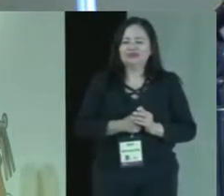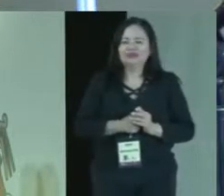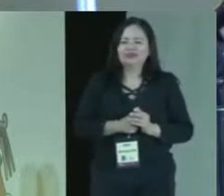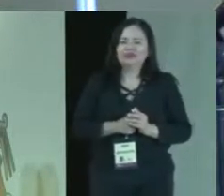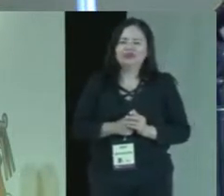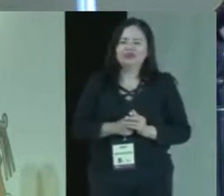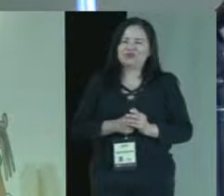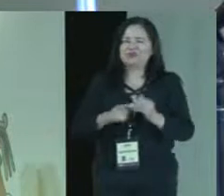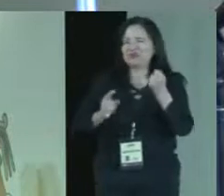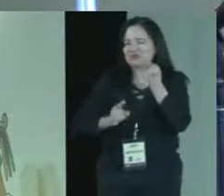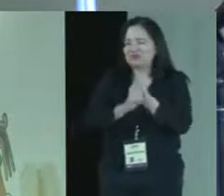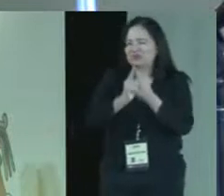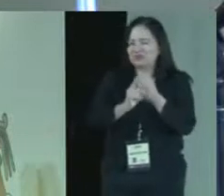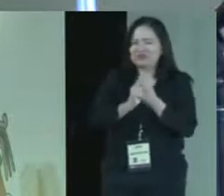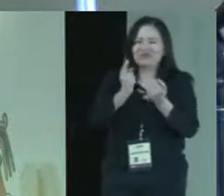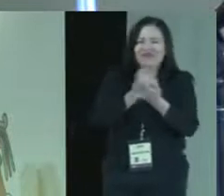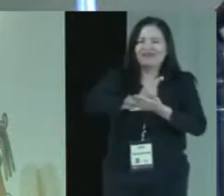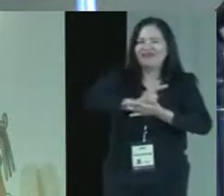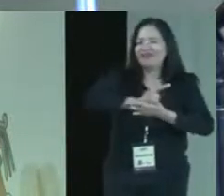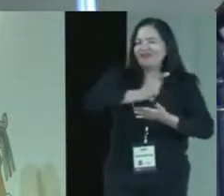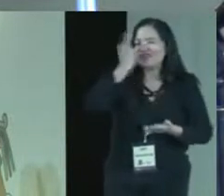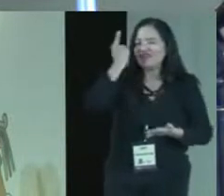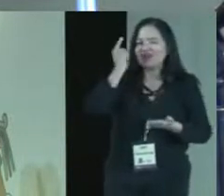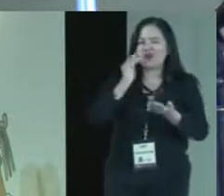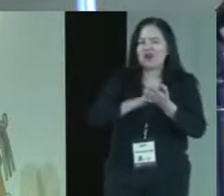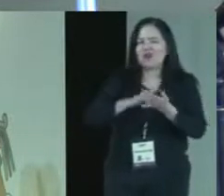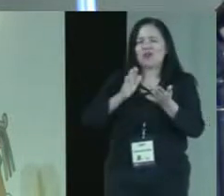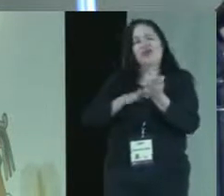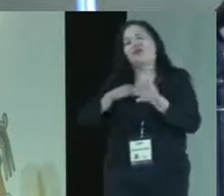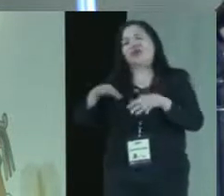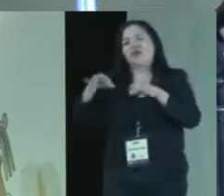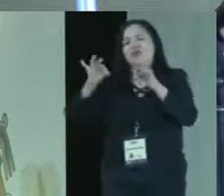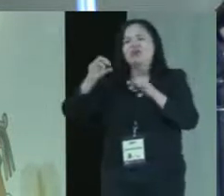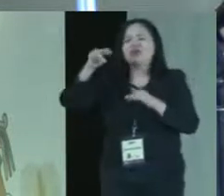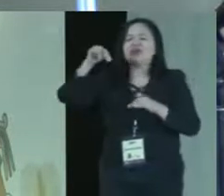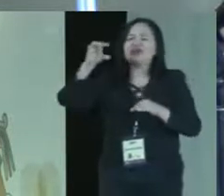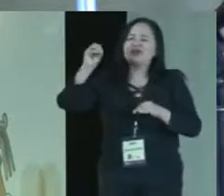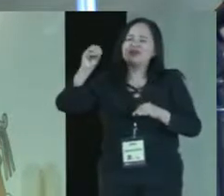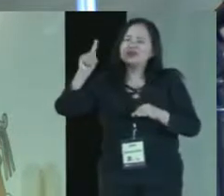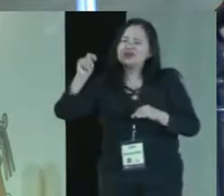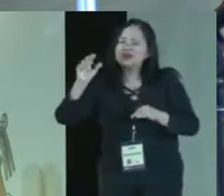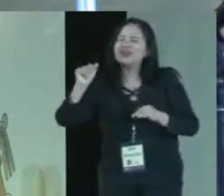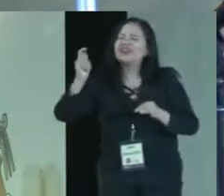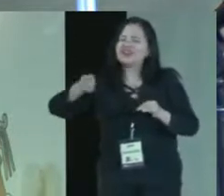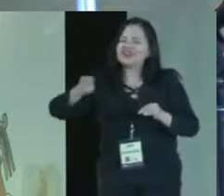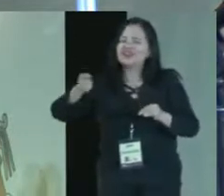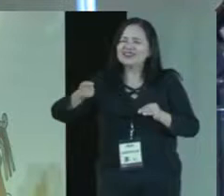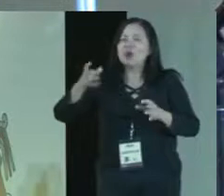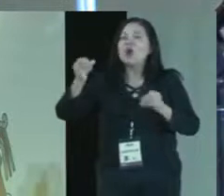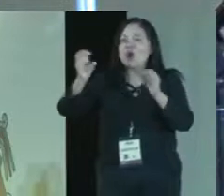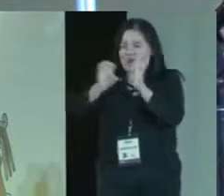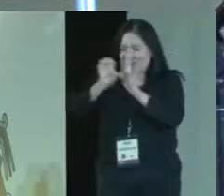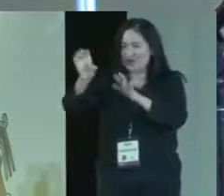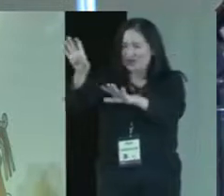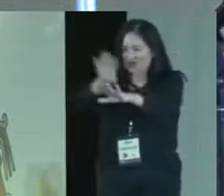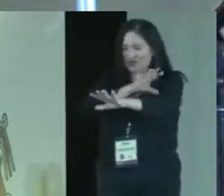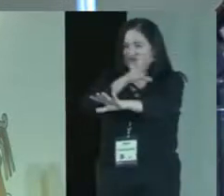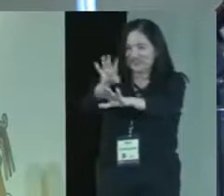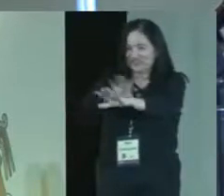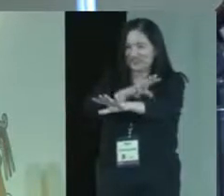Cuestiones tan graves como la dichosa toma de nota que la vivimos en forma contemporánea con los electricistas del